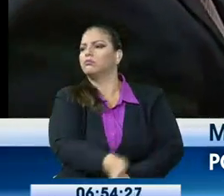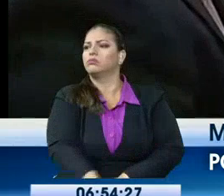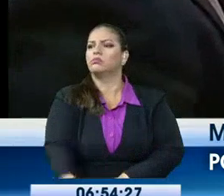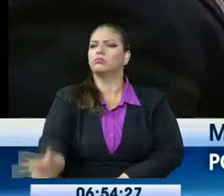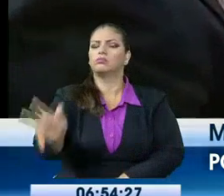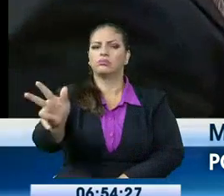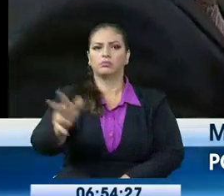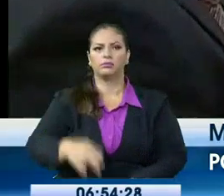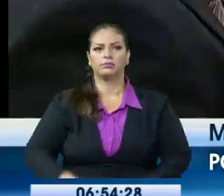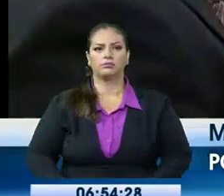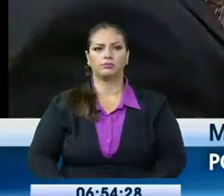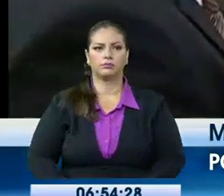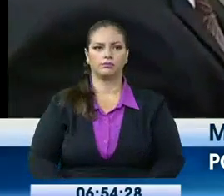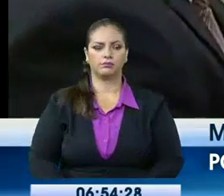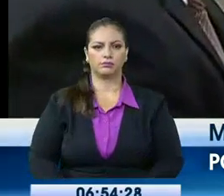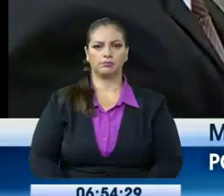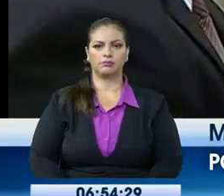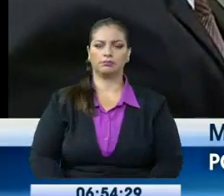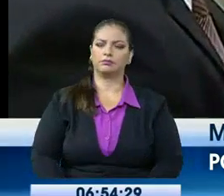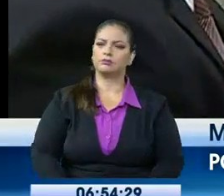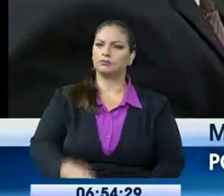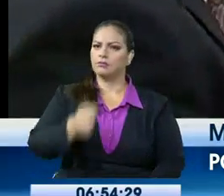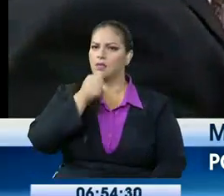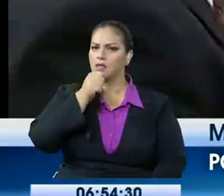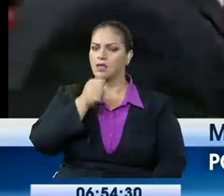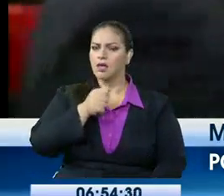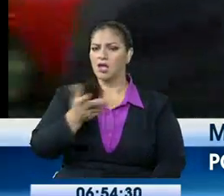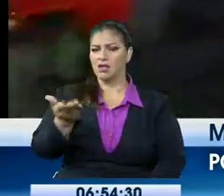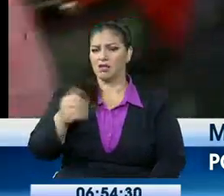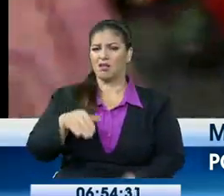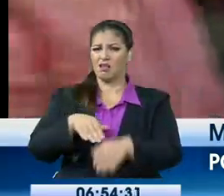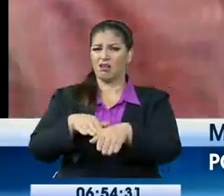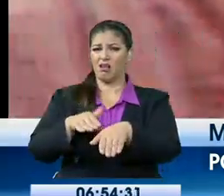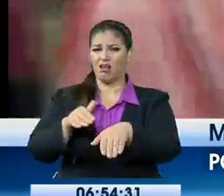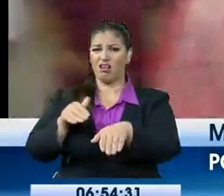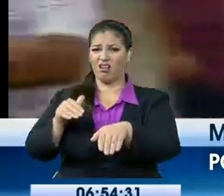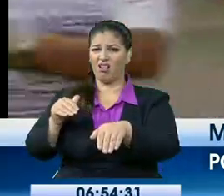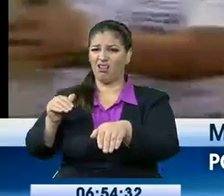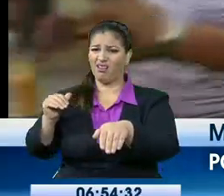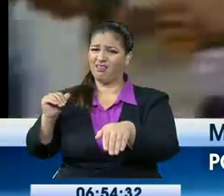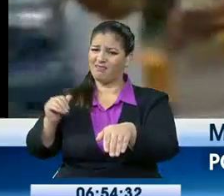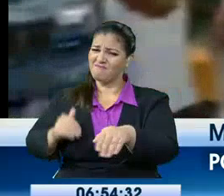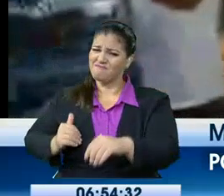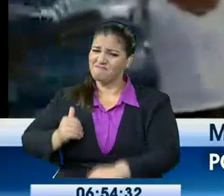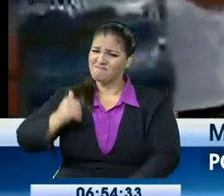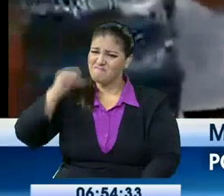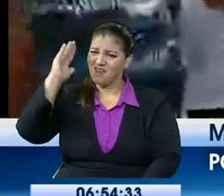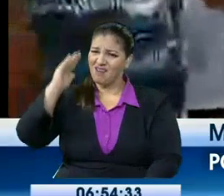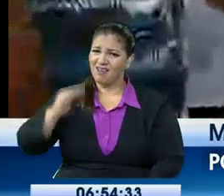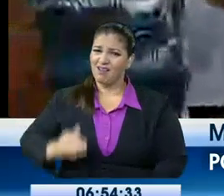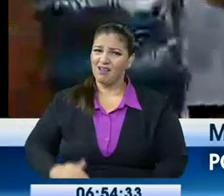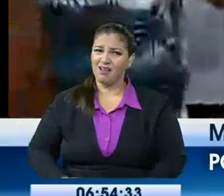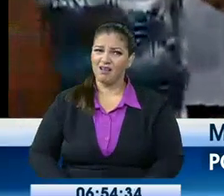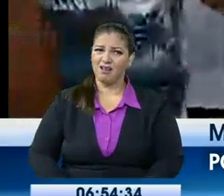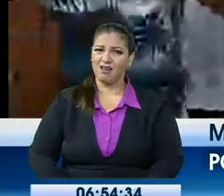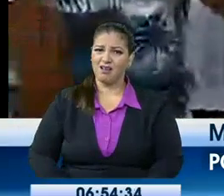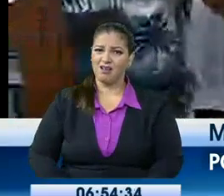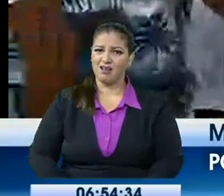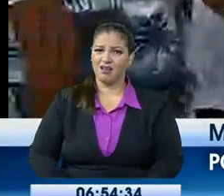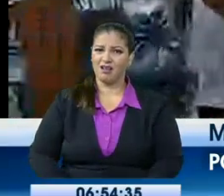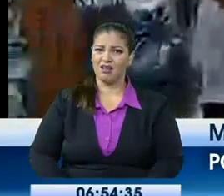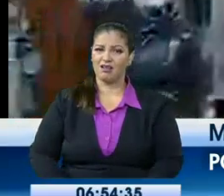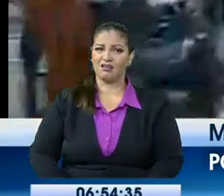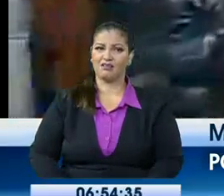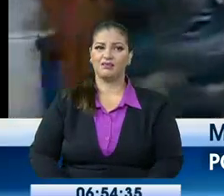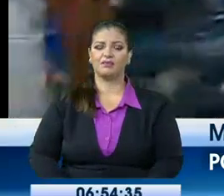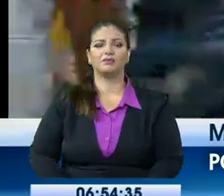congestiona bastante el tránsito de lo que hasta ahora congestionaba, por decirlo de alguna u otra manera, a la altura del semáforo.